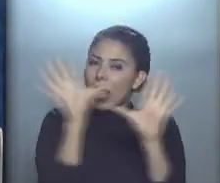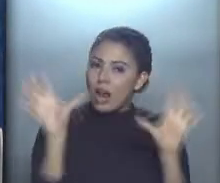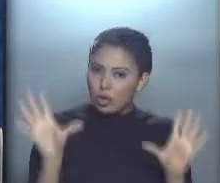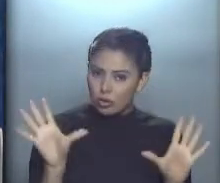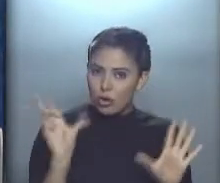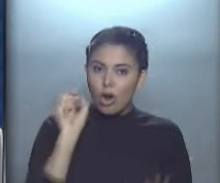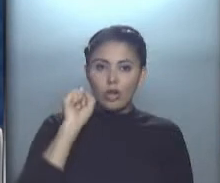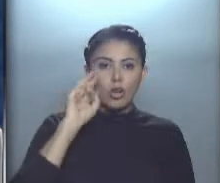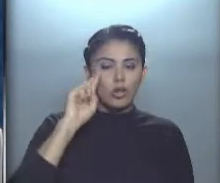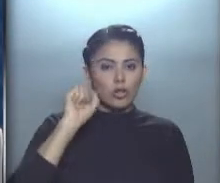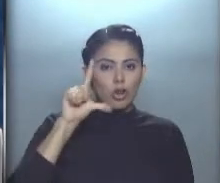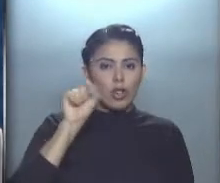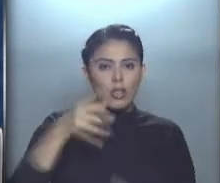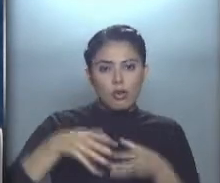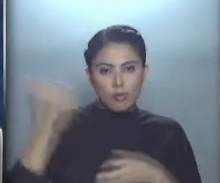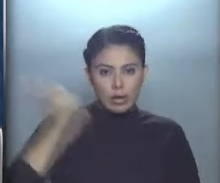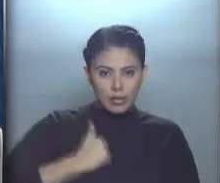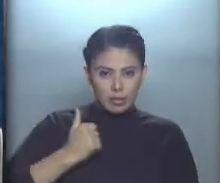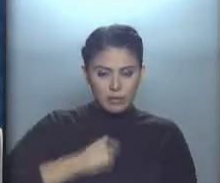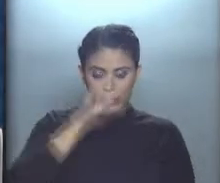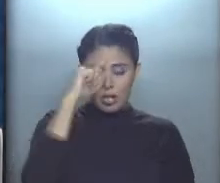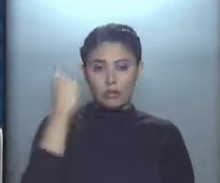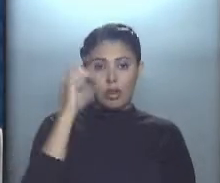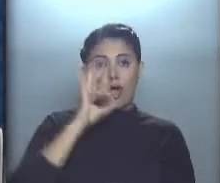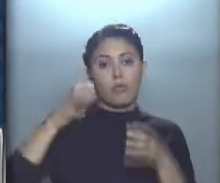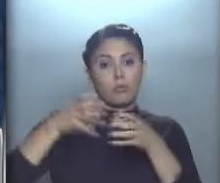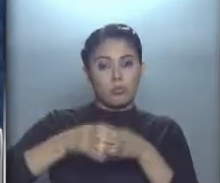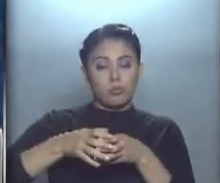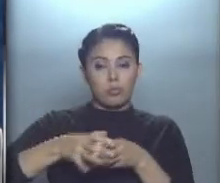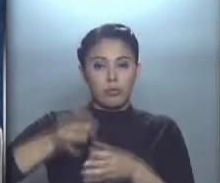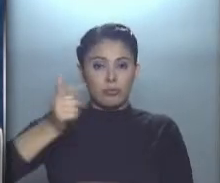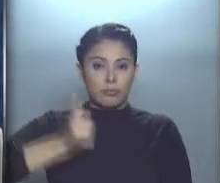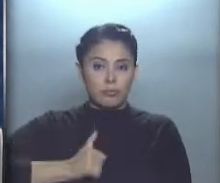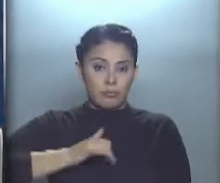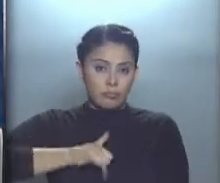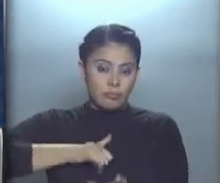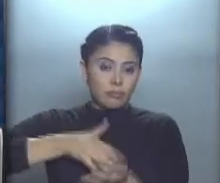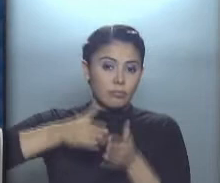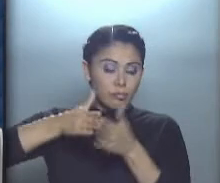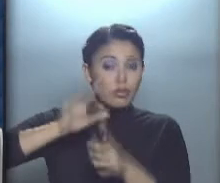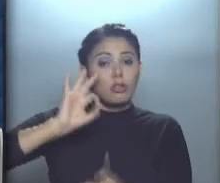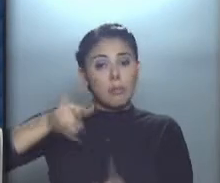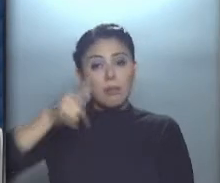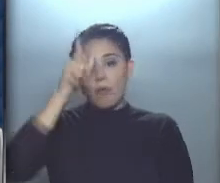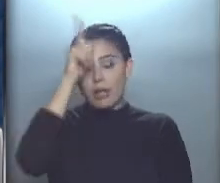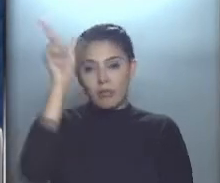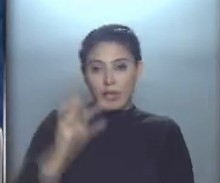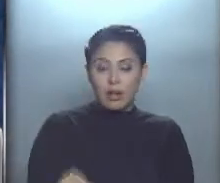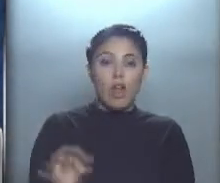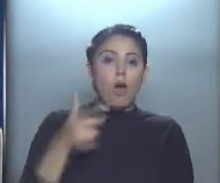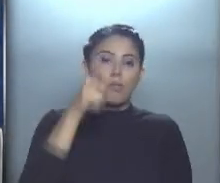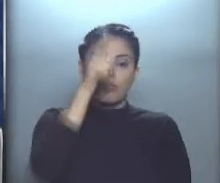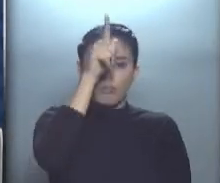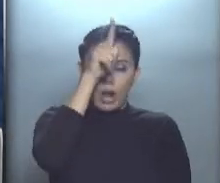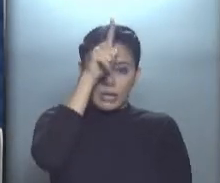el rol de la Gendarmería Nacional o de la Prefectura Naval Argentina o de la Policía Federal o de la Policía de